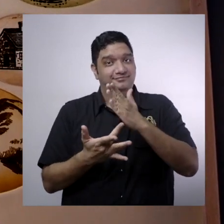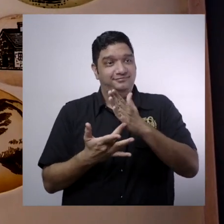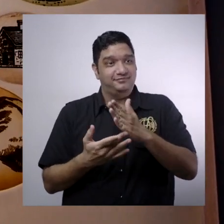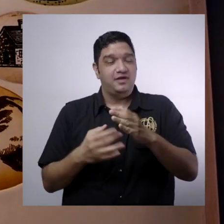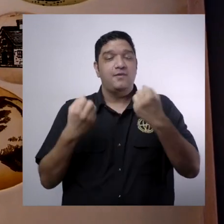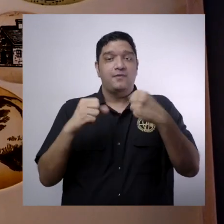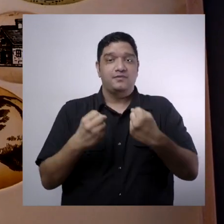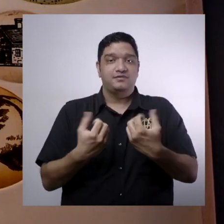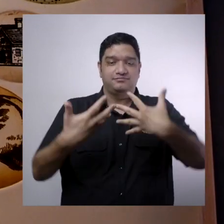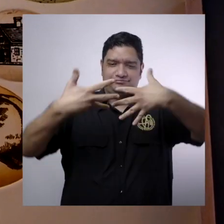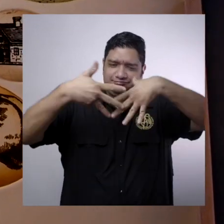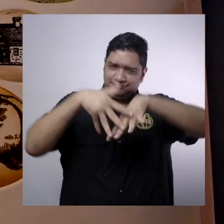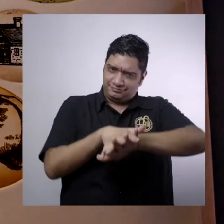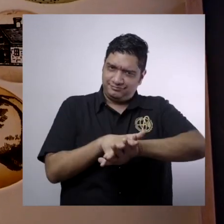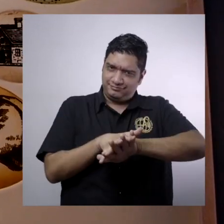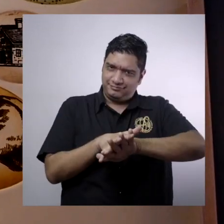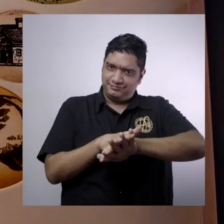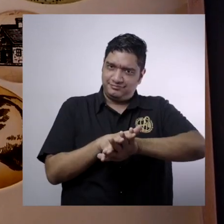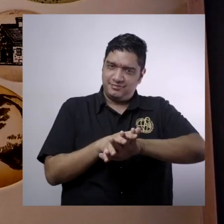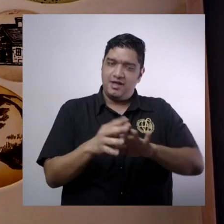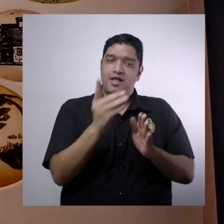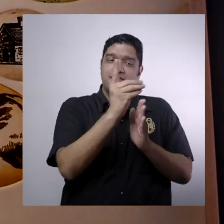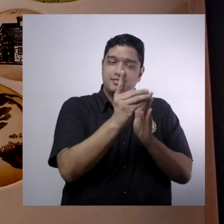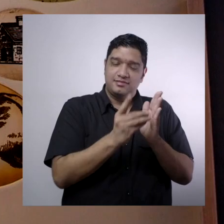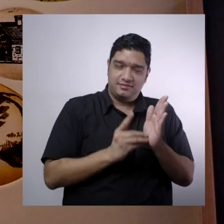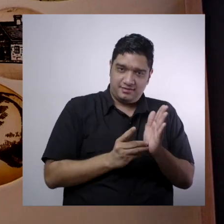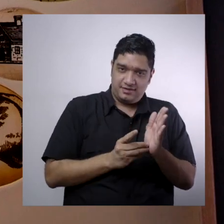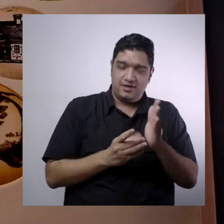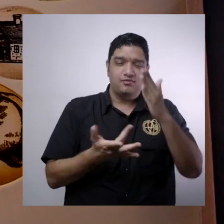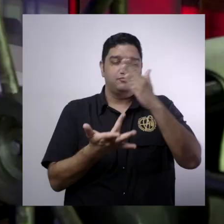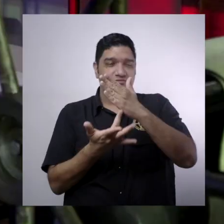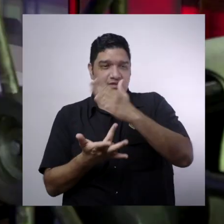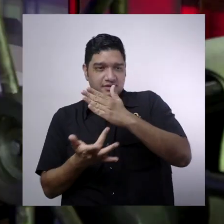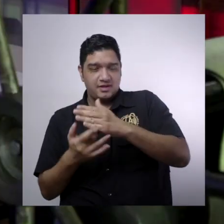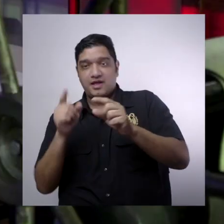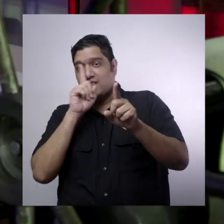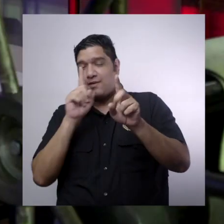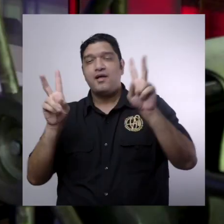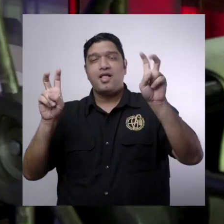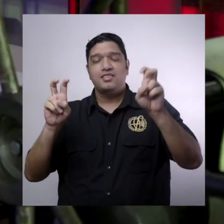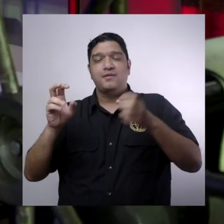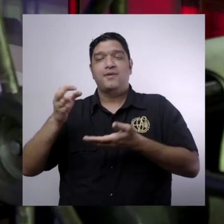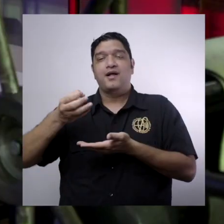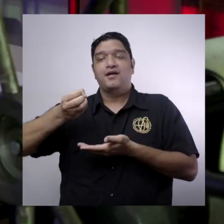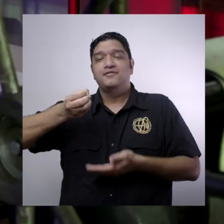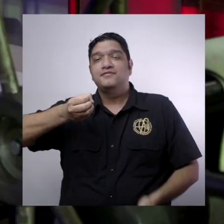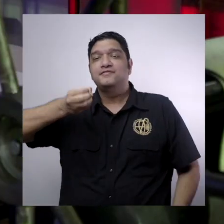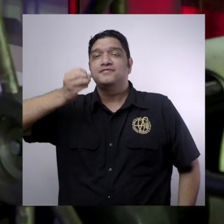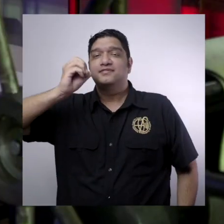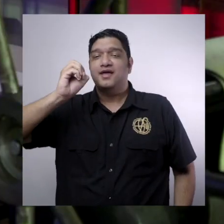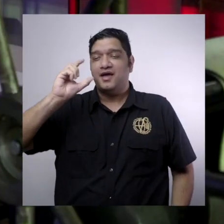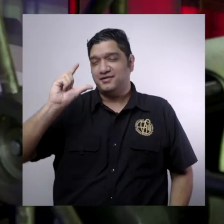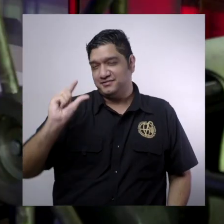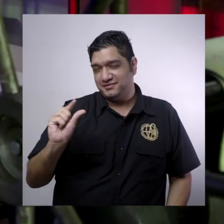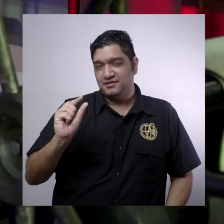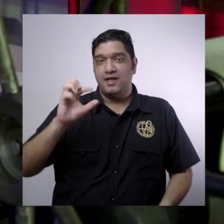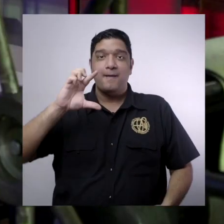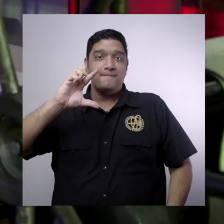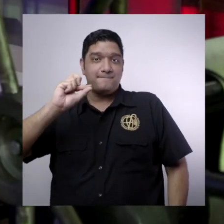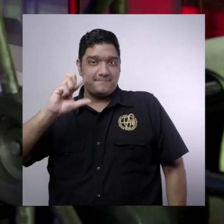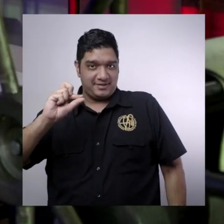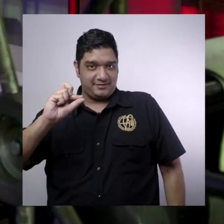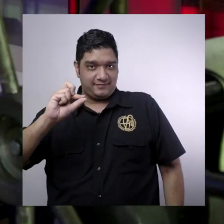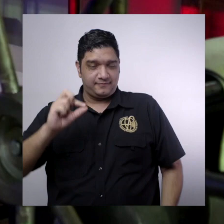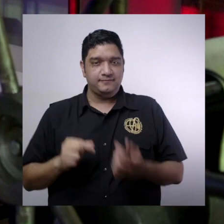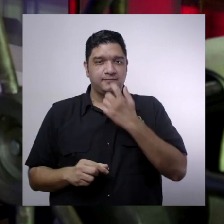taller experimental de gráfica y la tacita. Y este nuevo mural, pues lo voy